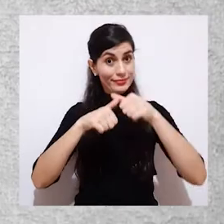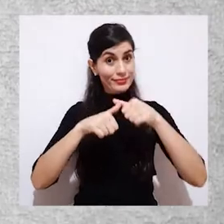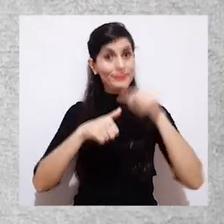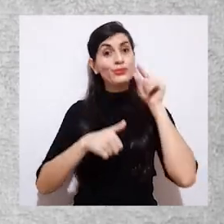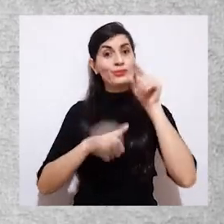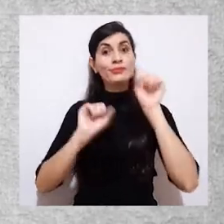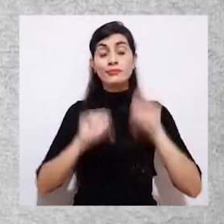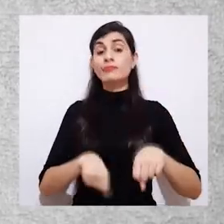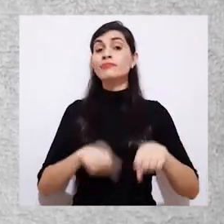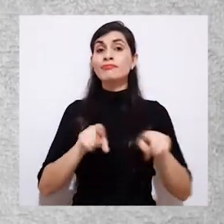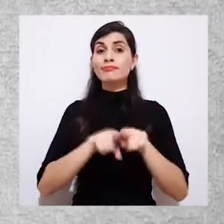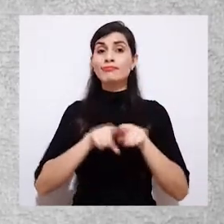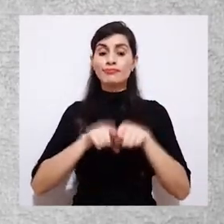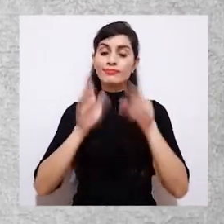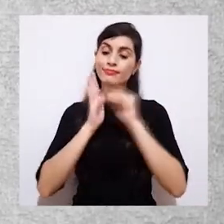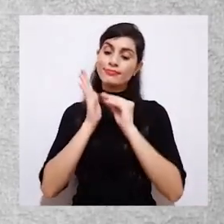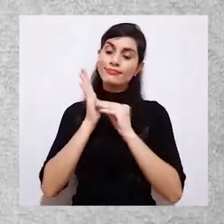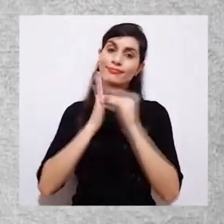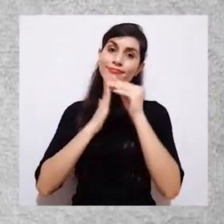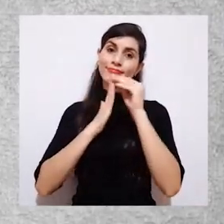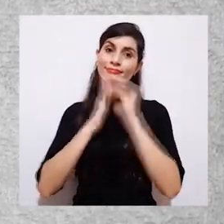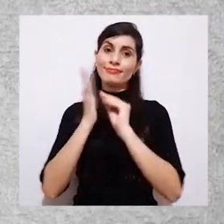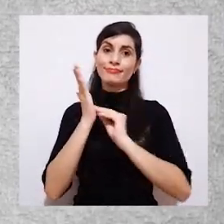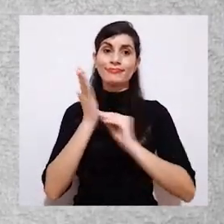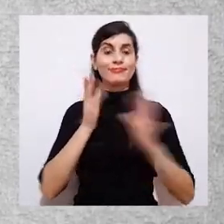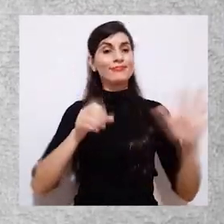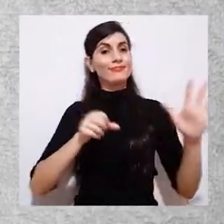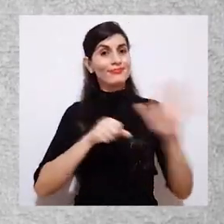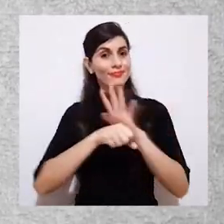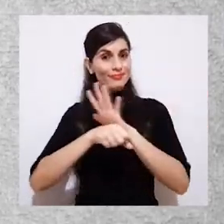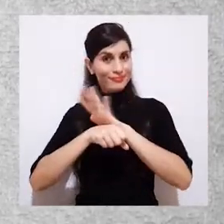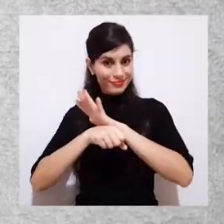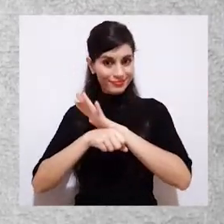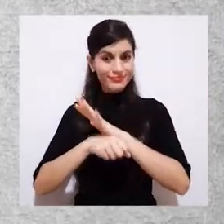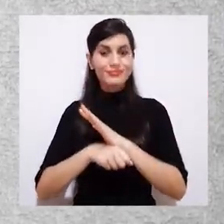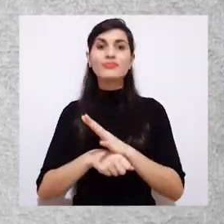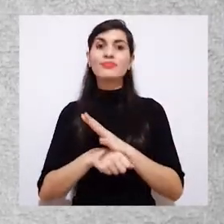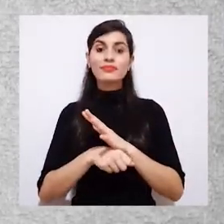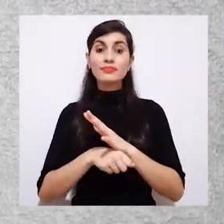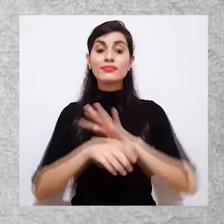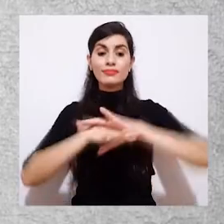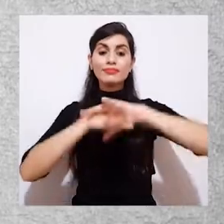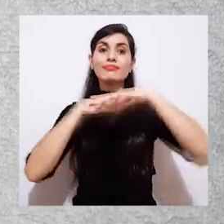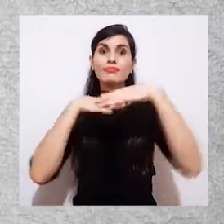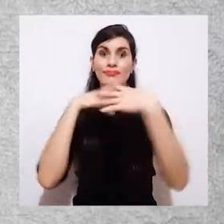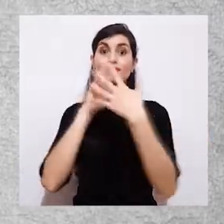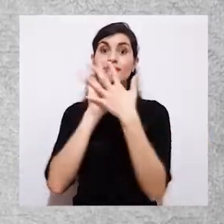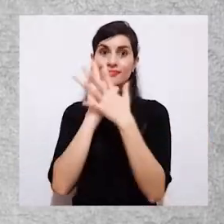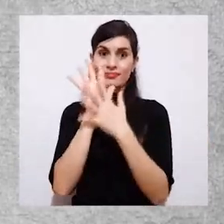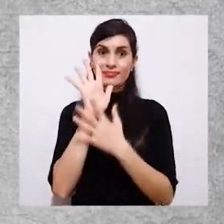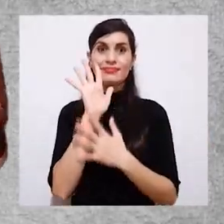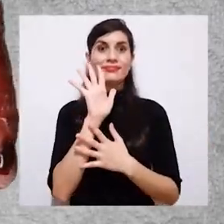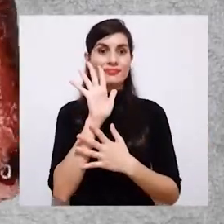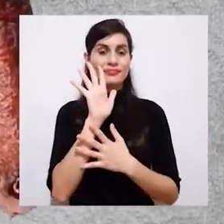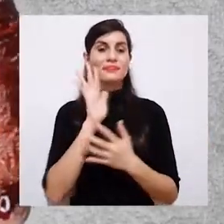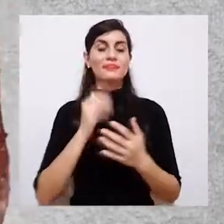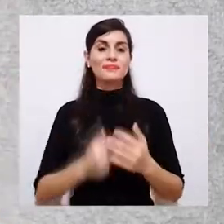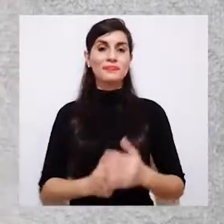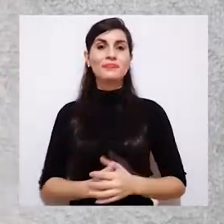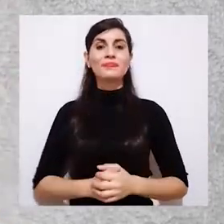que cuando es un trabajo un poquito más completo, sí hay que cubrir ambos lados.